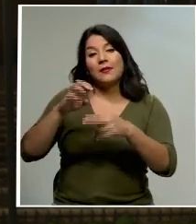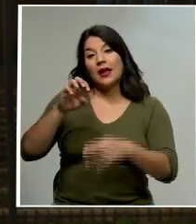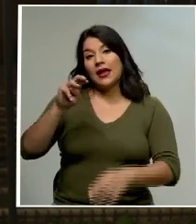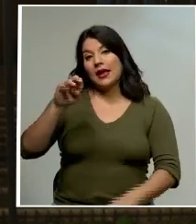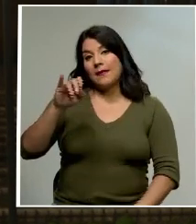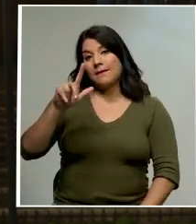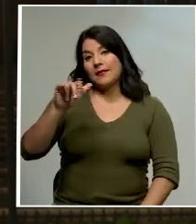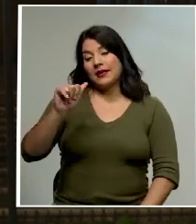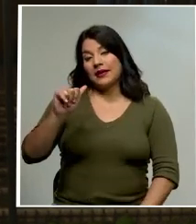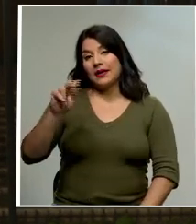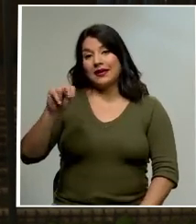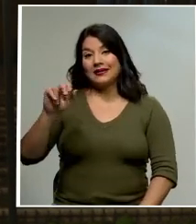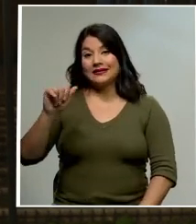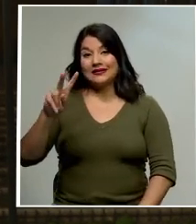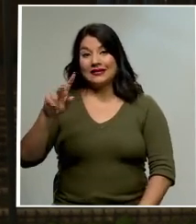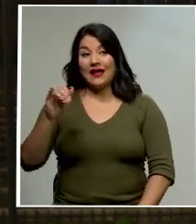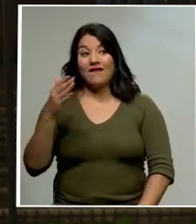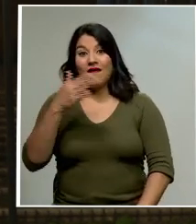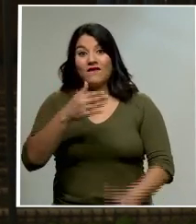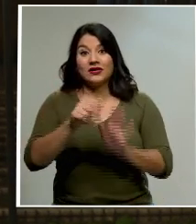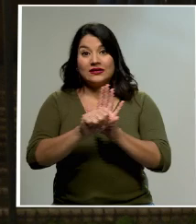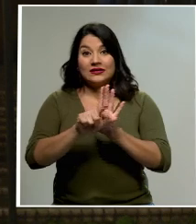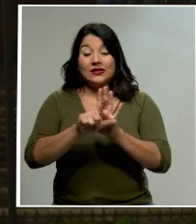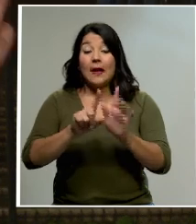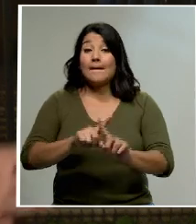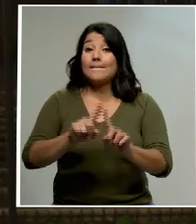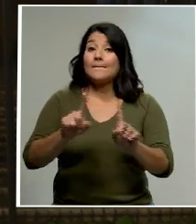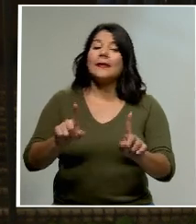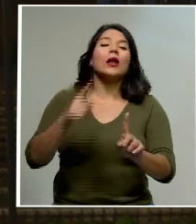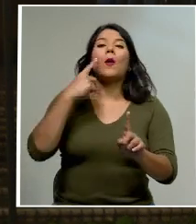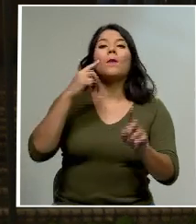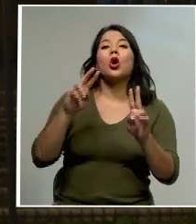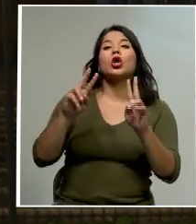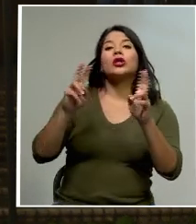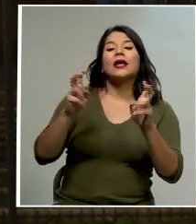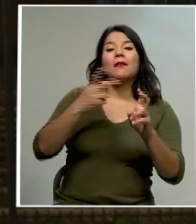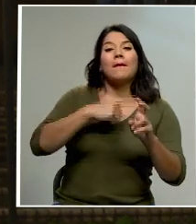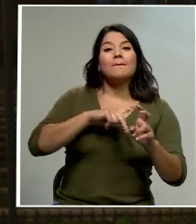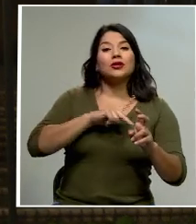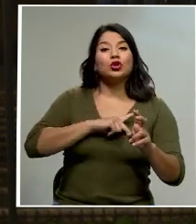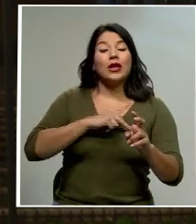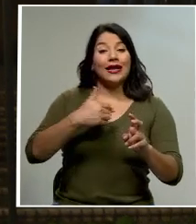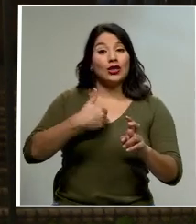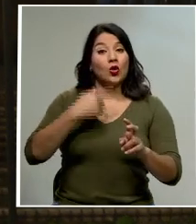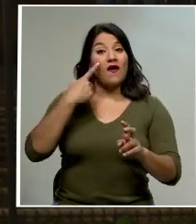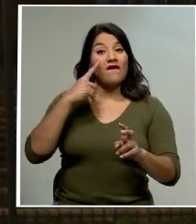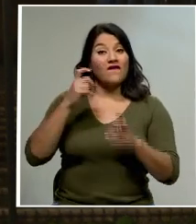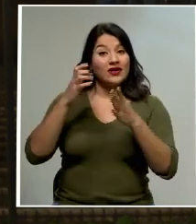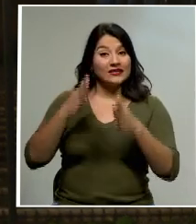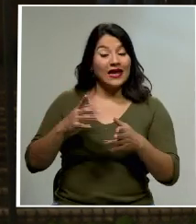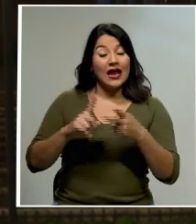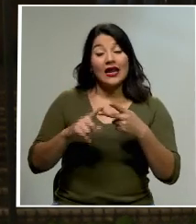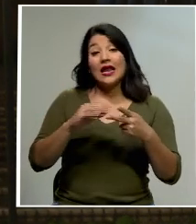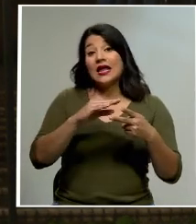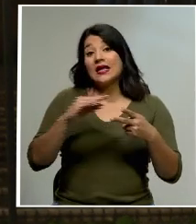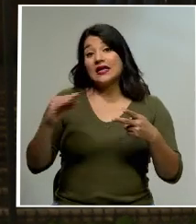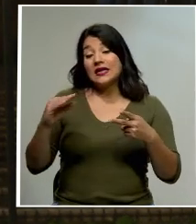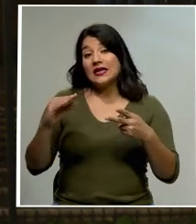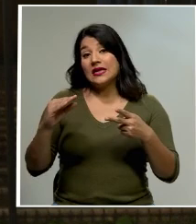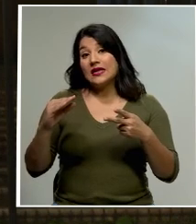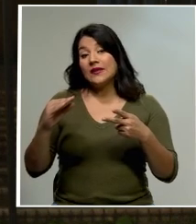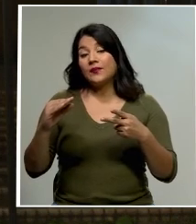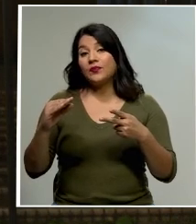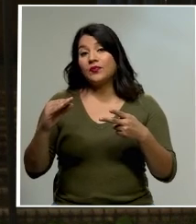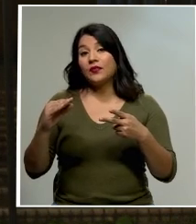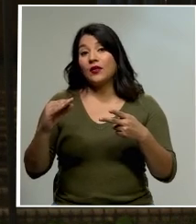legisladores. Sin embargo, por unos temas personales del fiscal y un tema así lo justificó a la